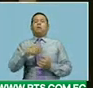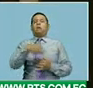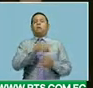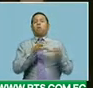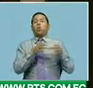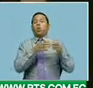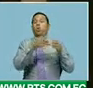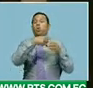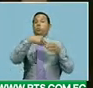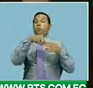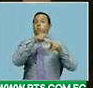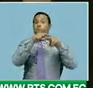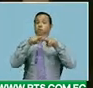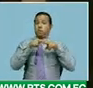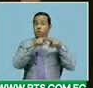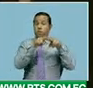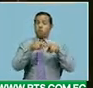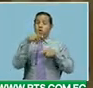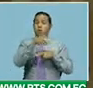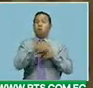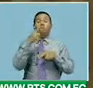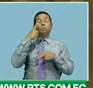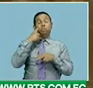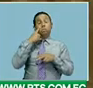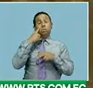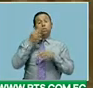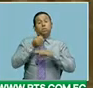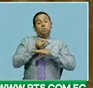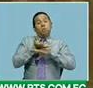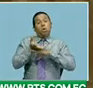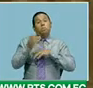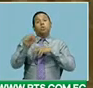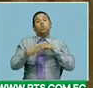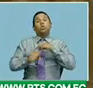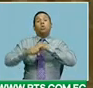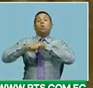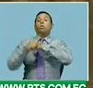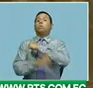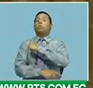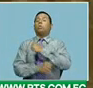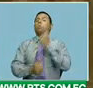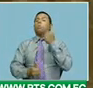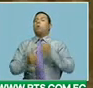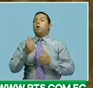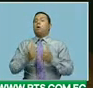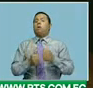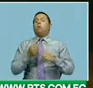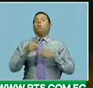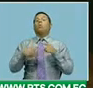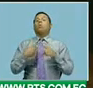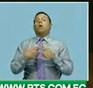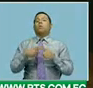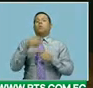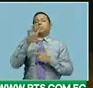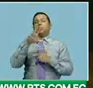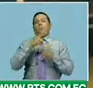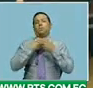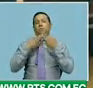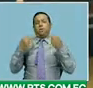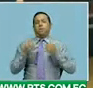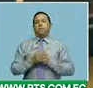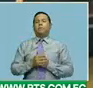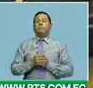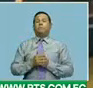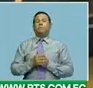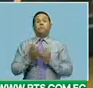realizar un informe en el que recomiende o no la censura de la ministra Romo. Este documento estaría listo el próximo 5 de noviembre. De llegar al